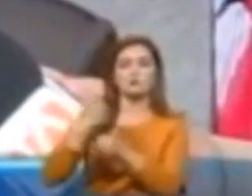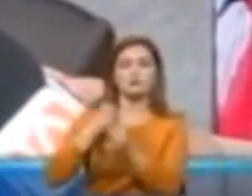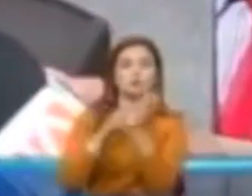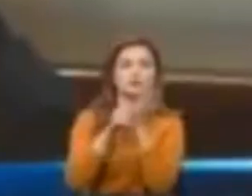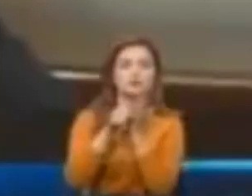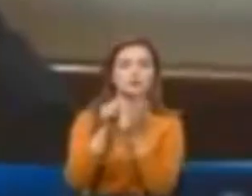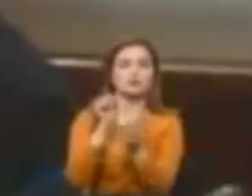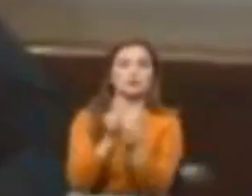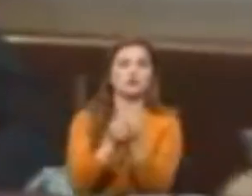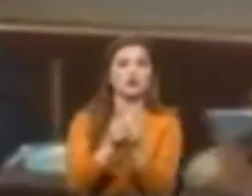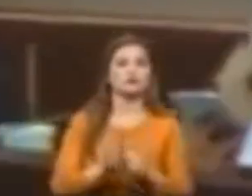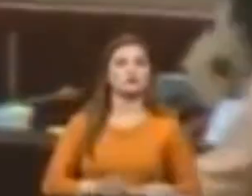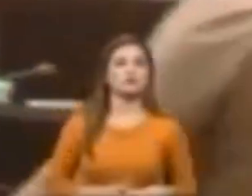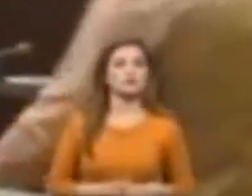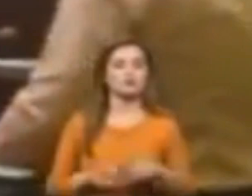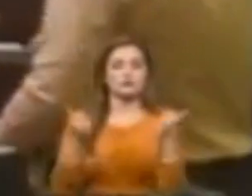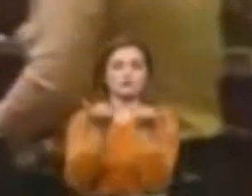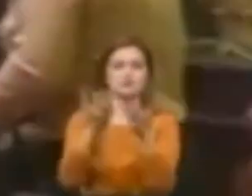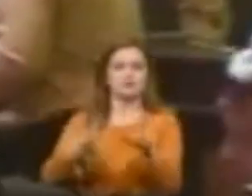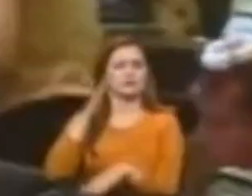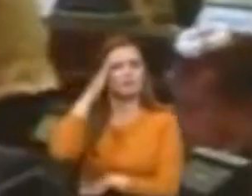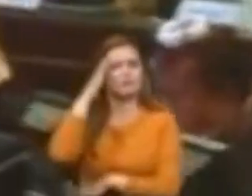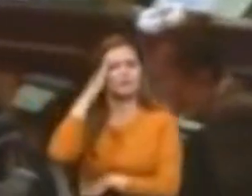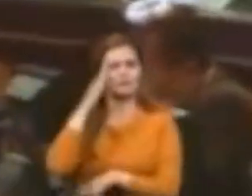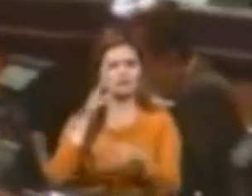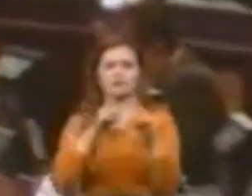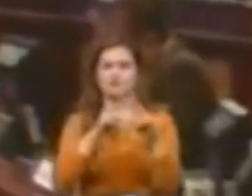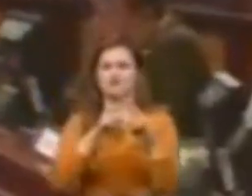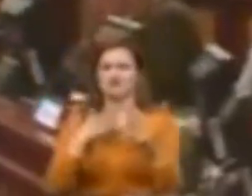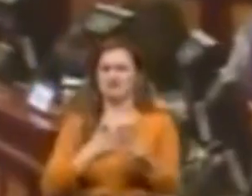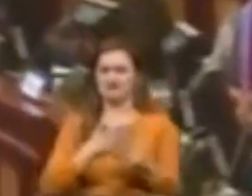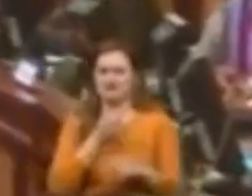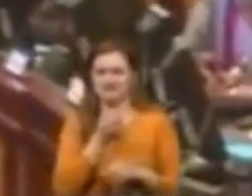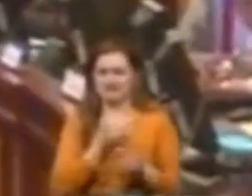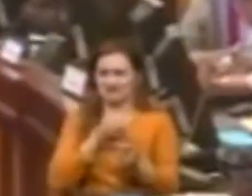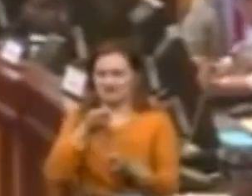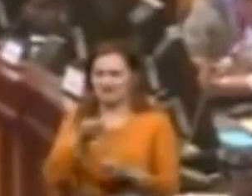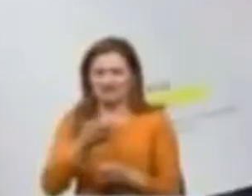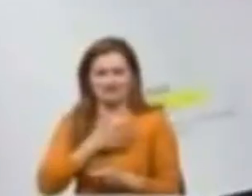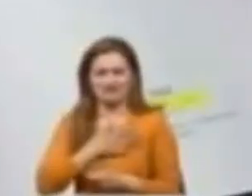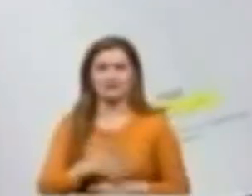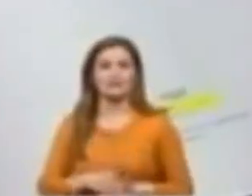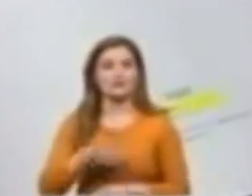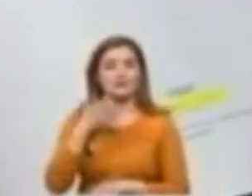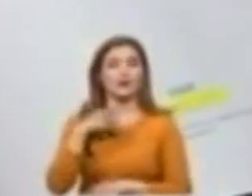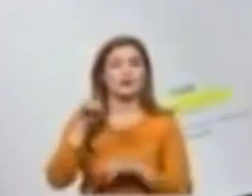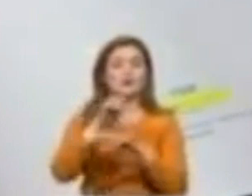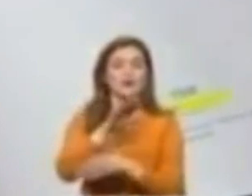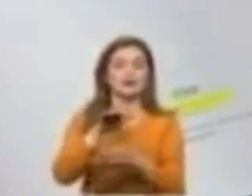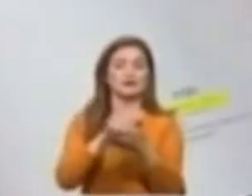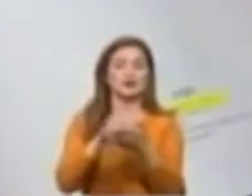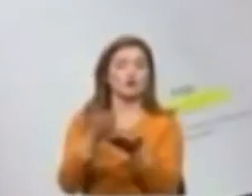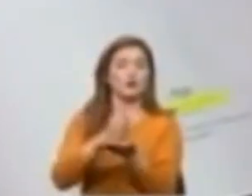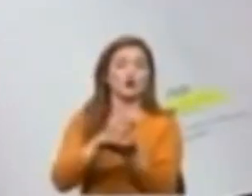de Deportes. El legislador de Suma dijo que sí conocía a Añasco, pero negó haber recibido dinero, aunque hubo 2 llamados de un centro de